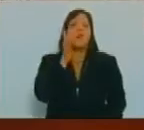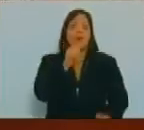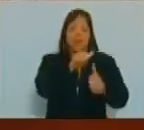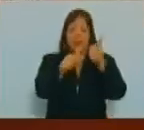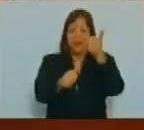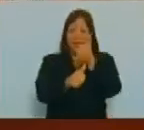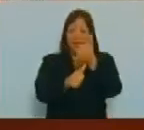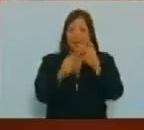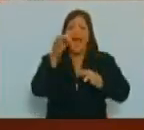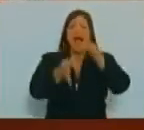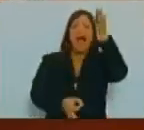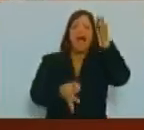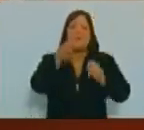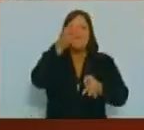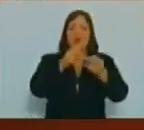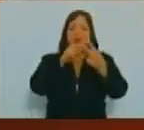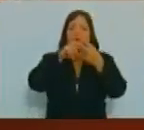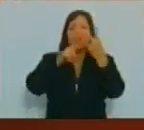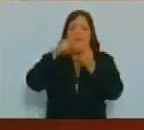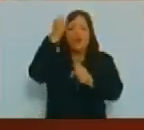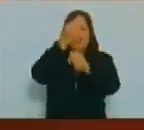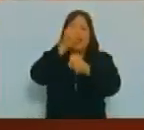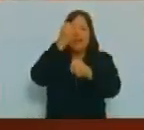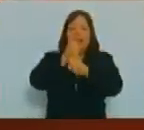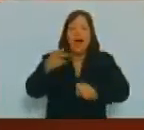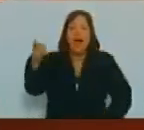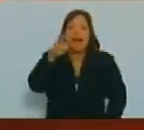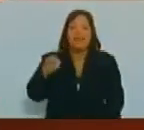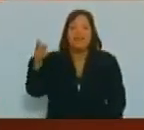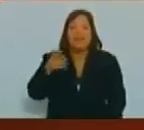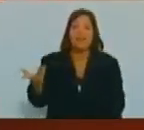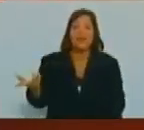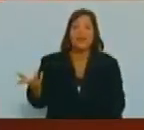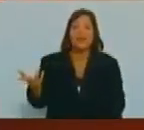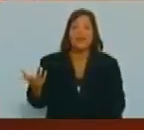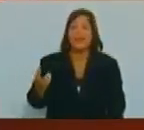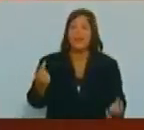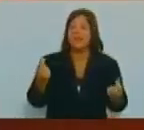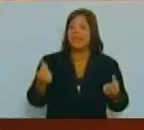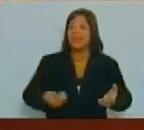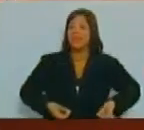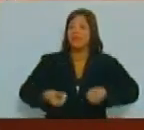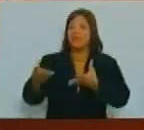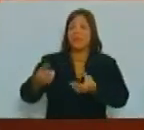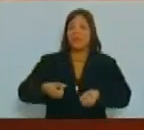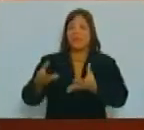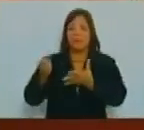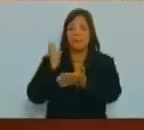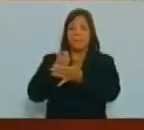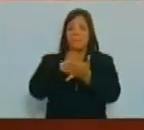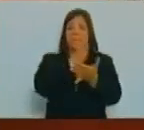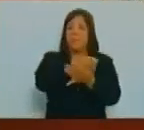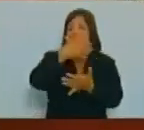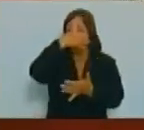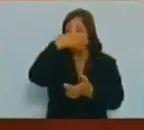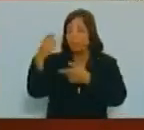abogado también todos los dos trabajadores de la pilló llevando plata para financiar la violencia